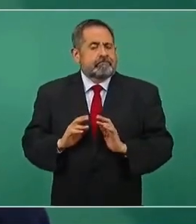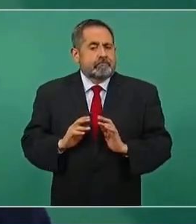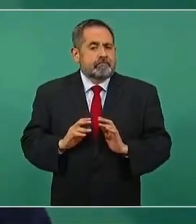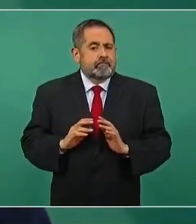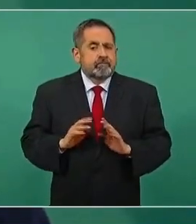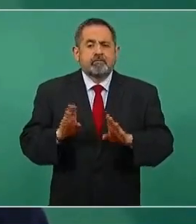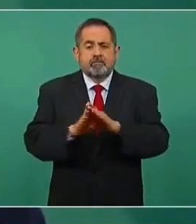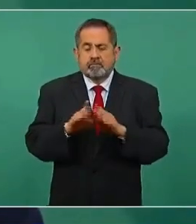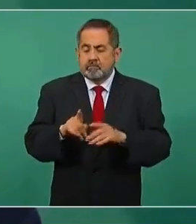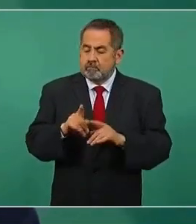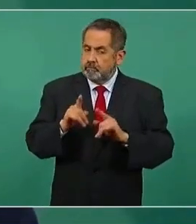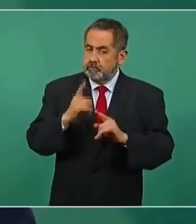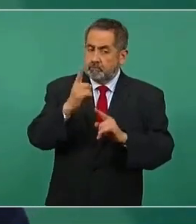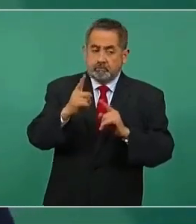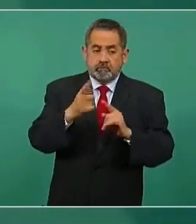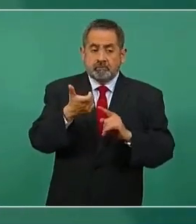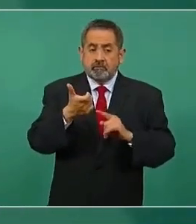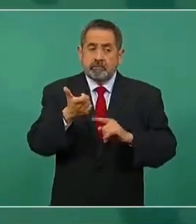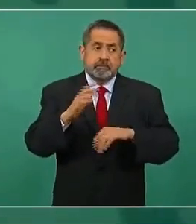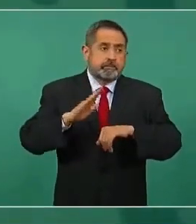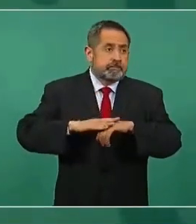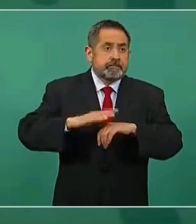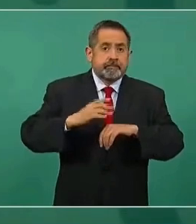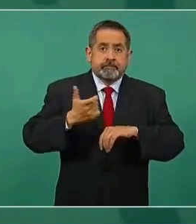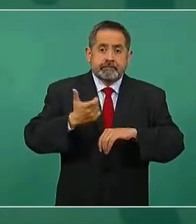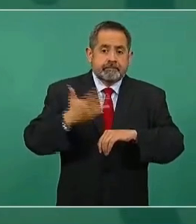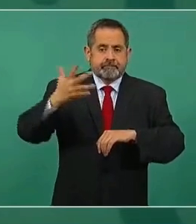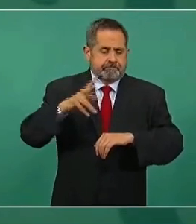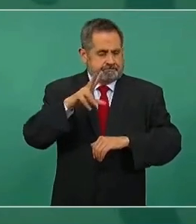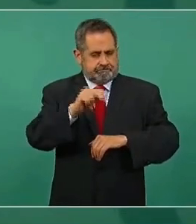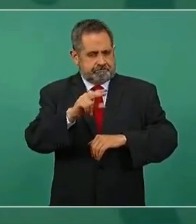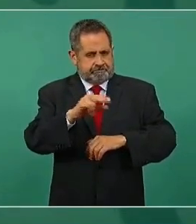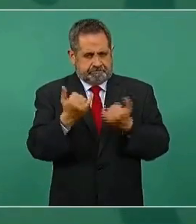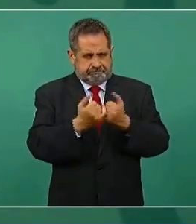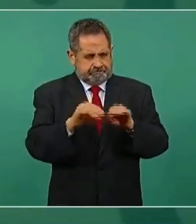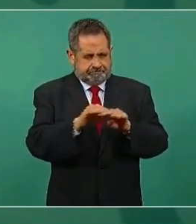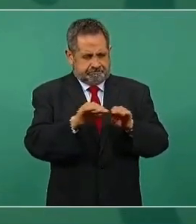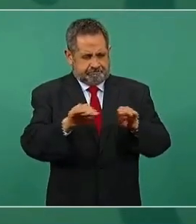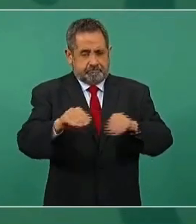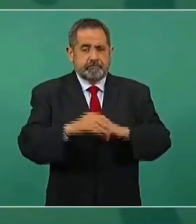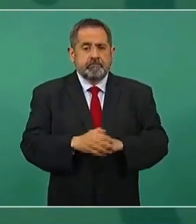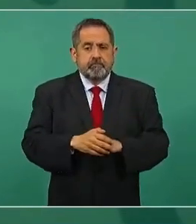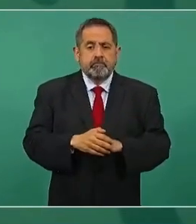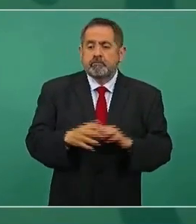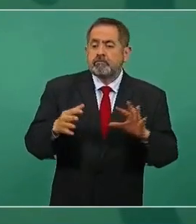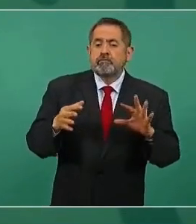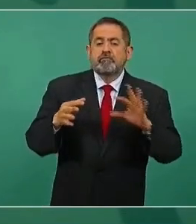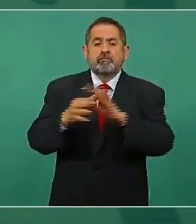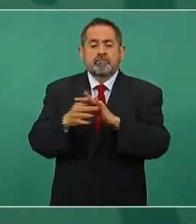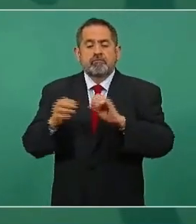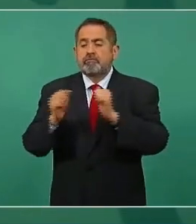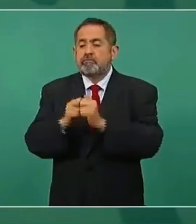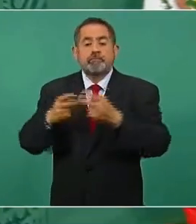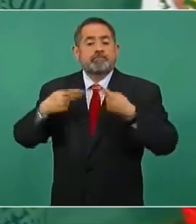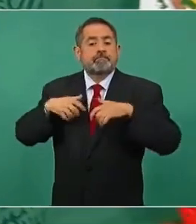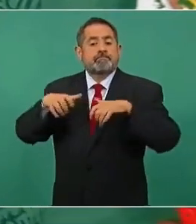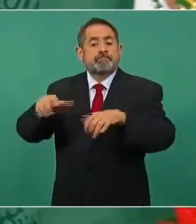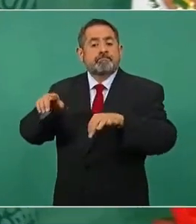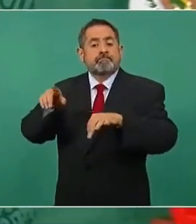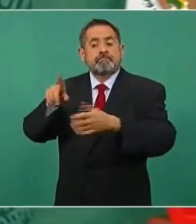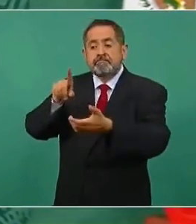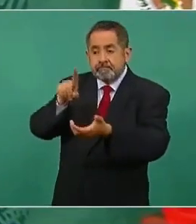garantizar que no aumenten los precios, continuar la alianza con técnicos y con trabajadores de